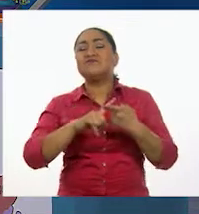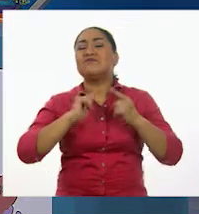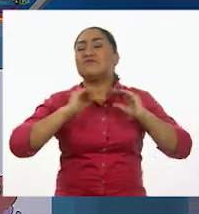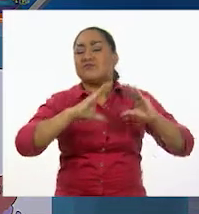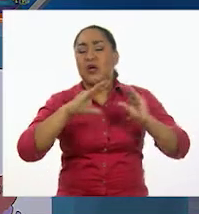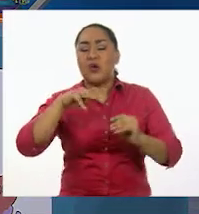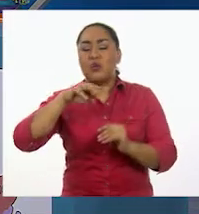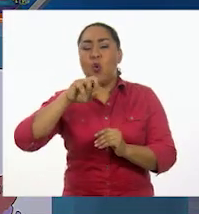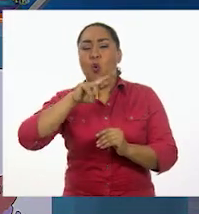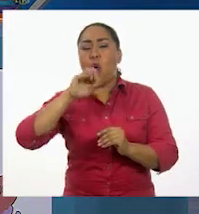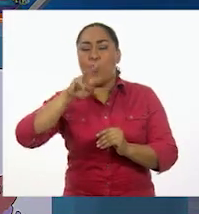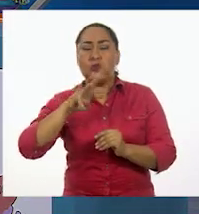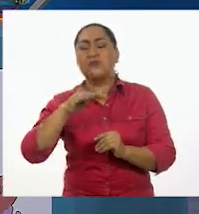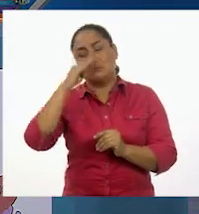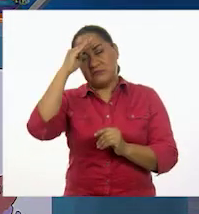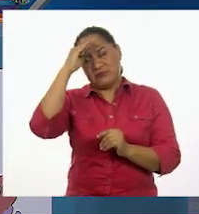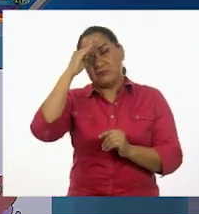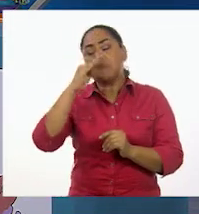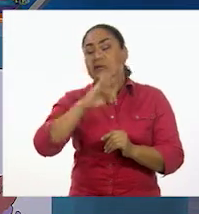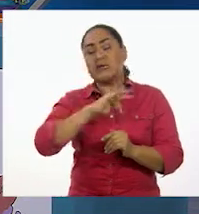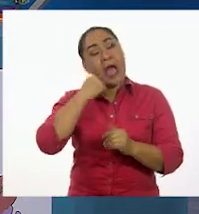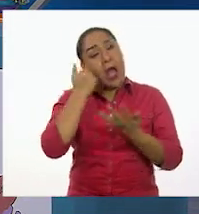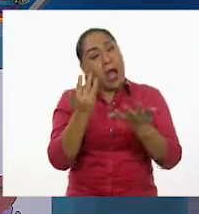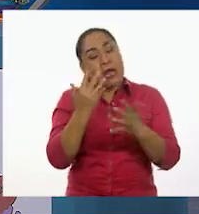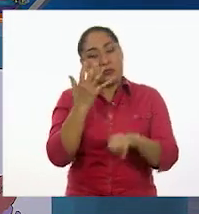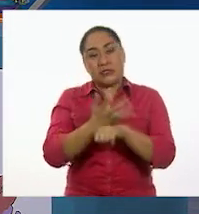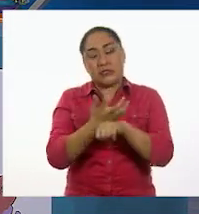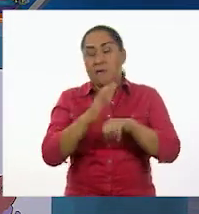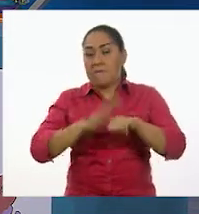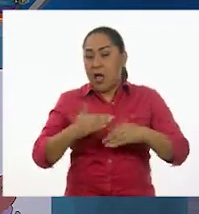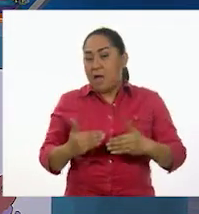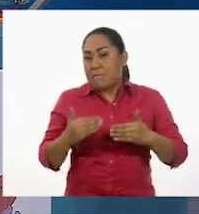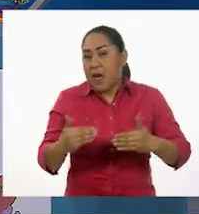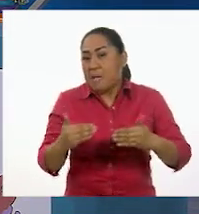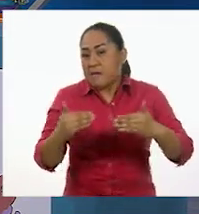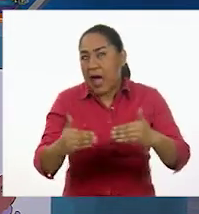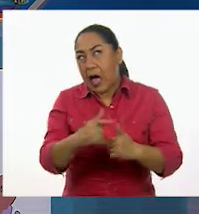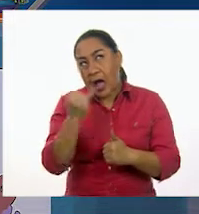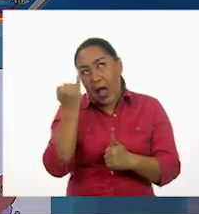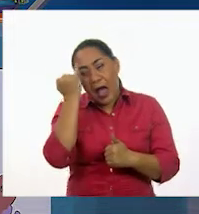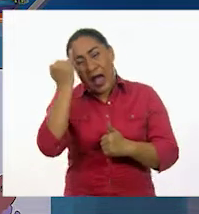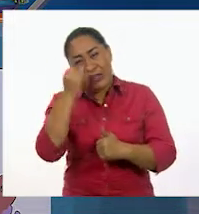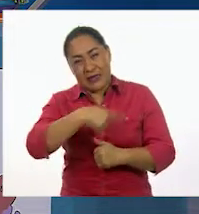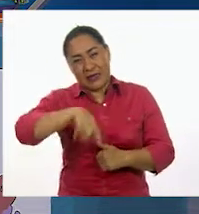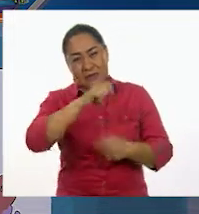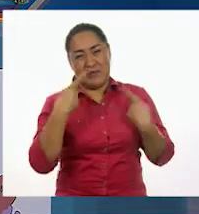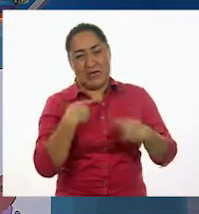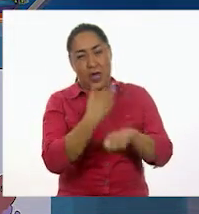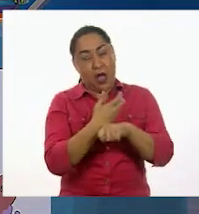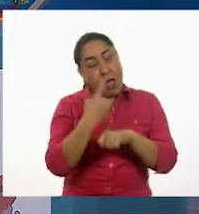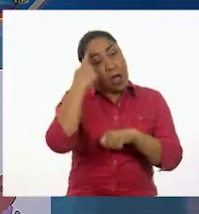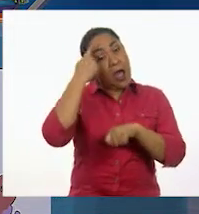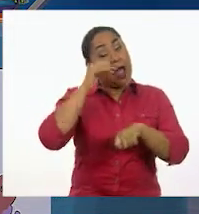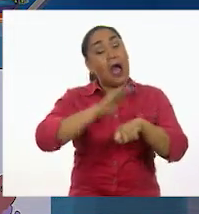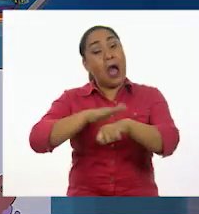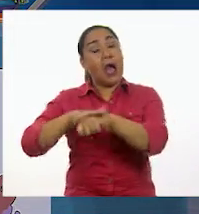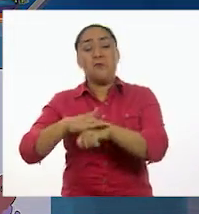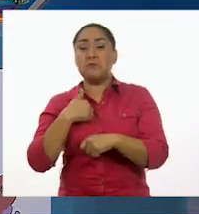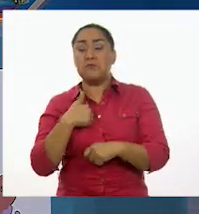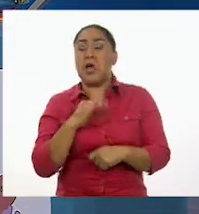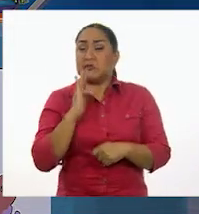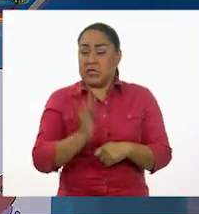Monroe, que justificaba el deseo expansionista que tenía Estados Unidos o el pretexto que usaron los colonos al decir que ellos habían aceptado estar